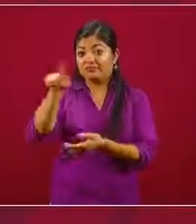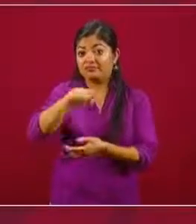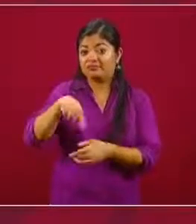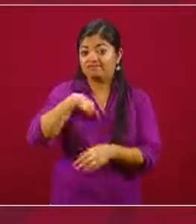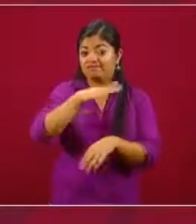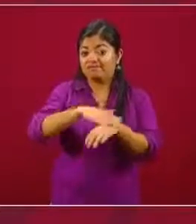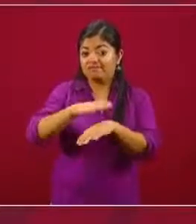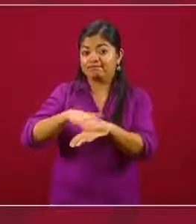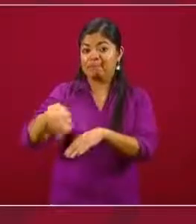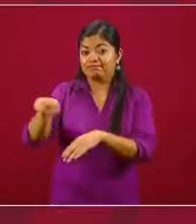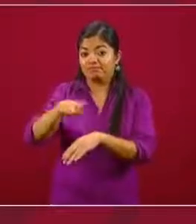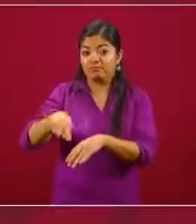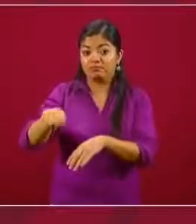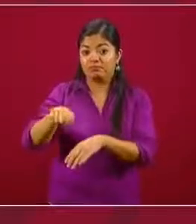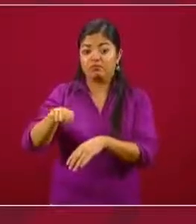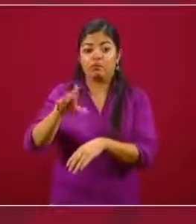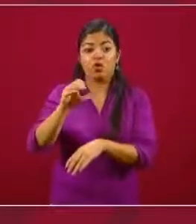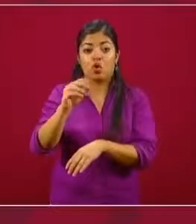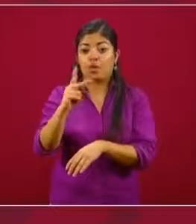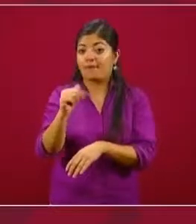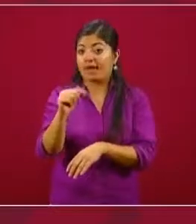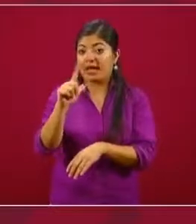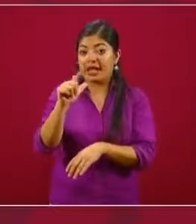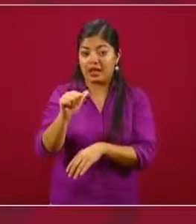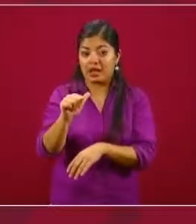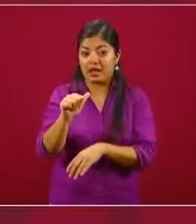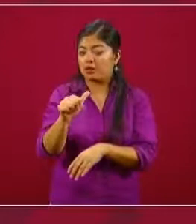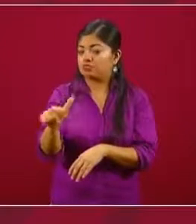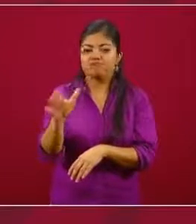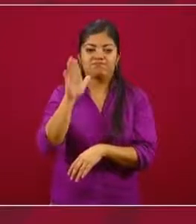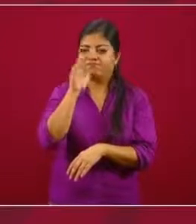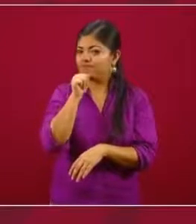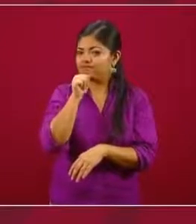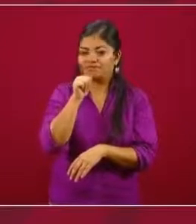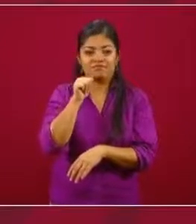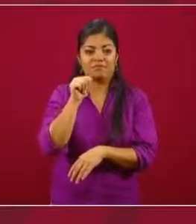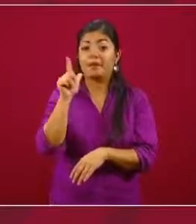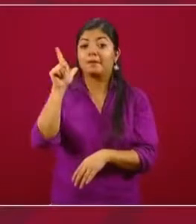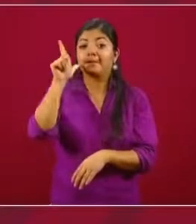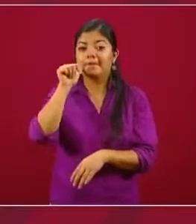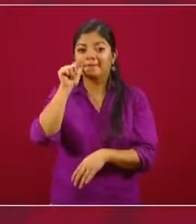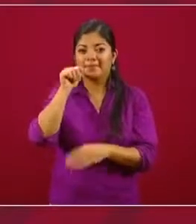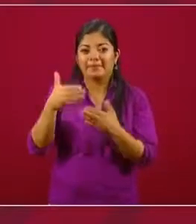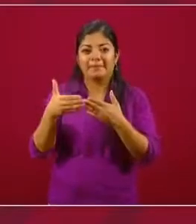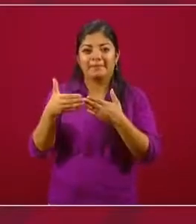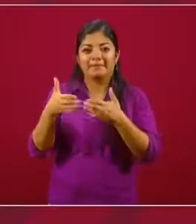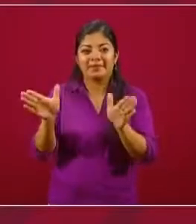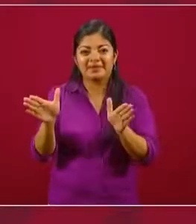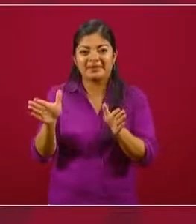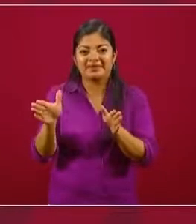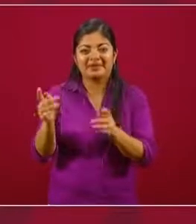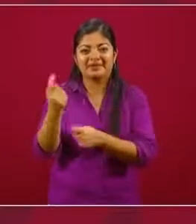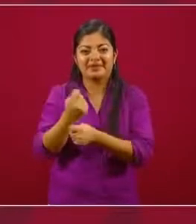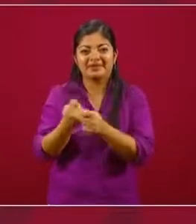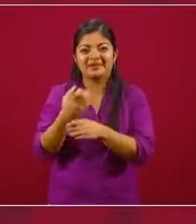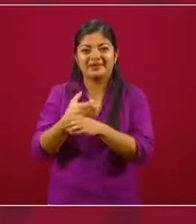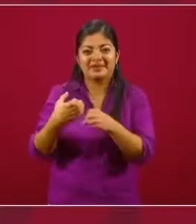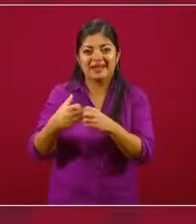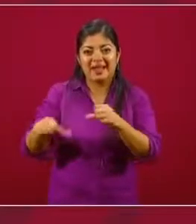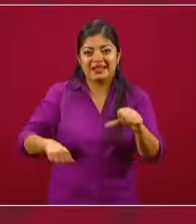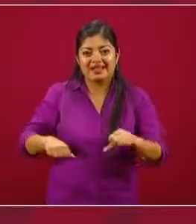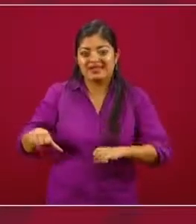la Costa Chica de Guerrero, el municipio de Copala no podrá abrir mañana, lunes 18 de mayo, sus